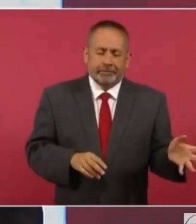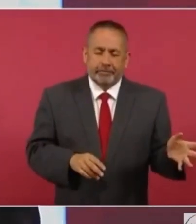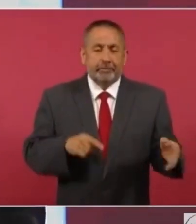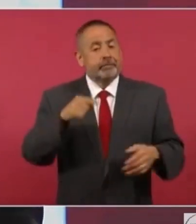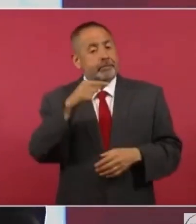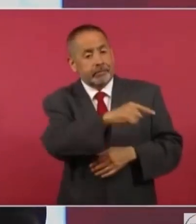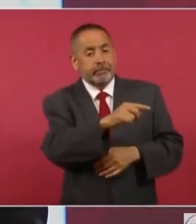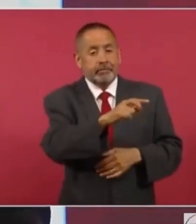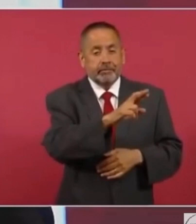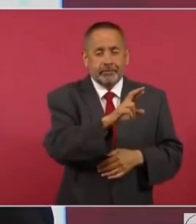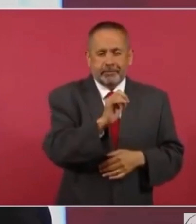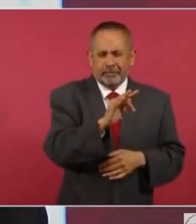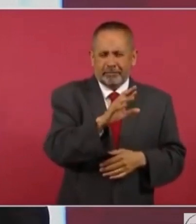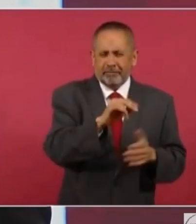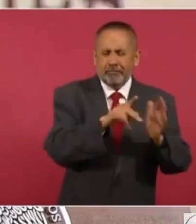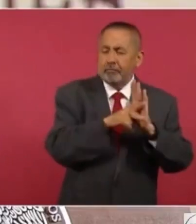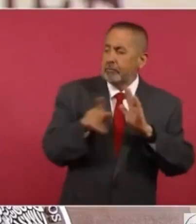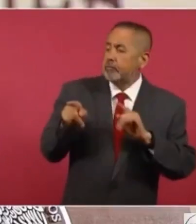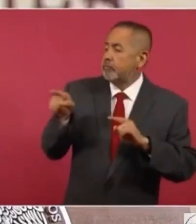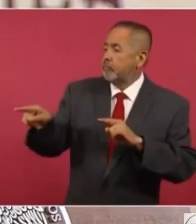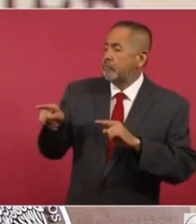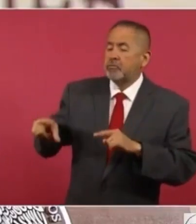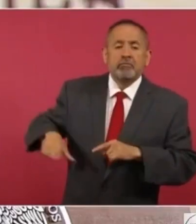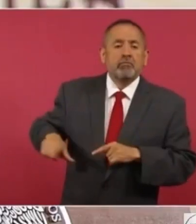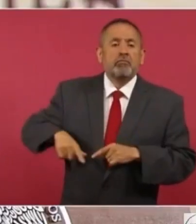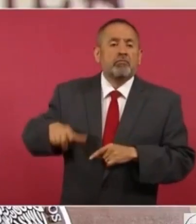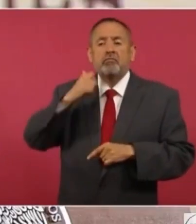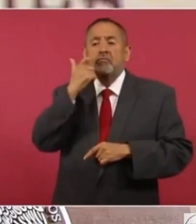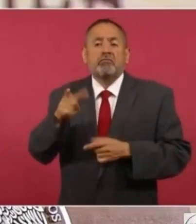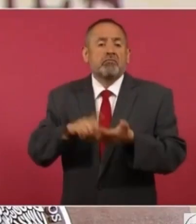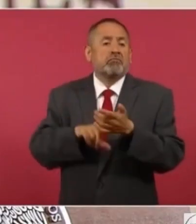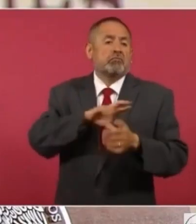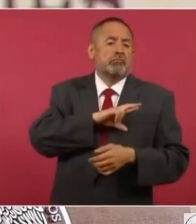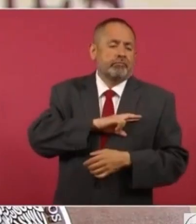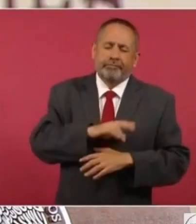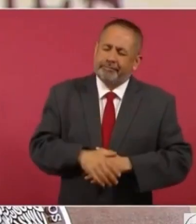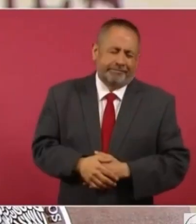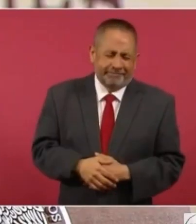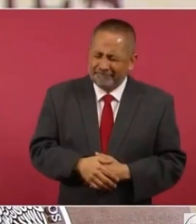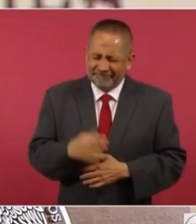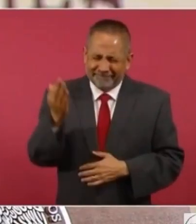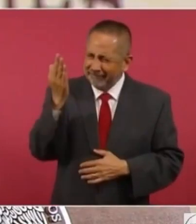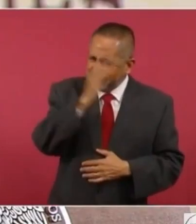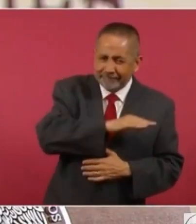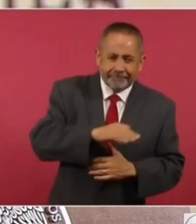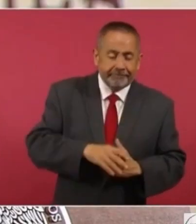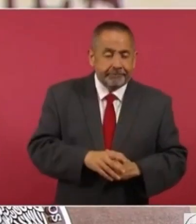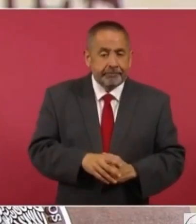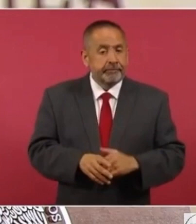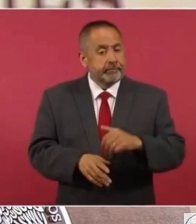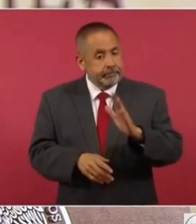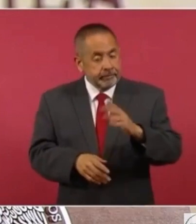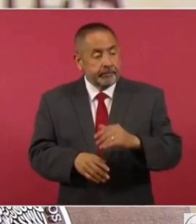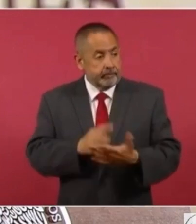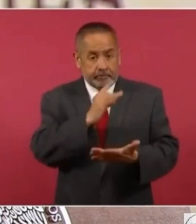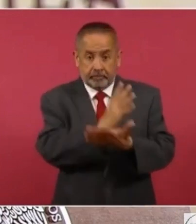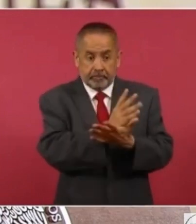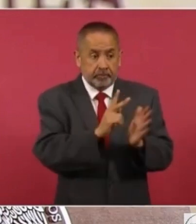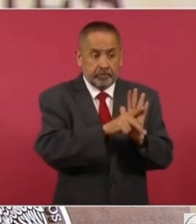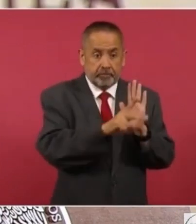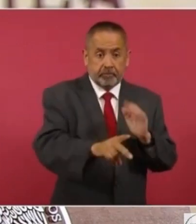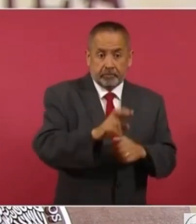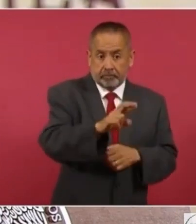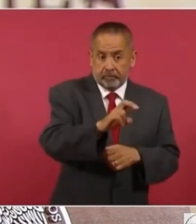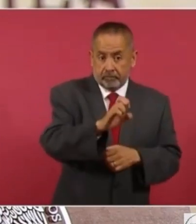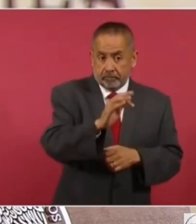gobierno rechaza la inversión de los privados. Pero el diario Reforma no fue el único que